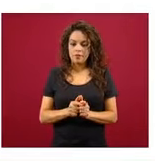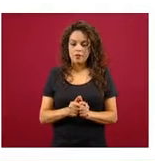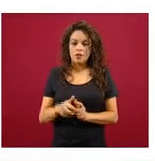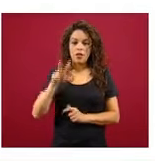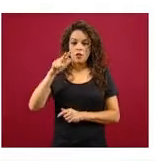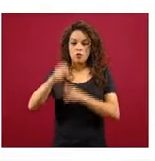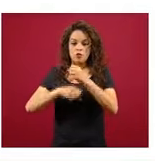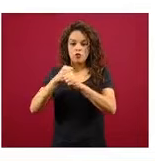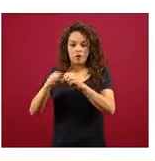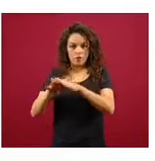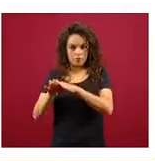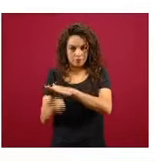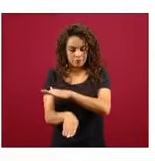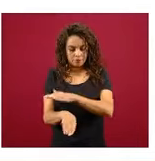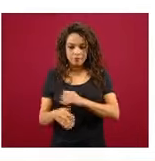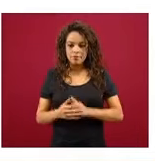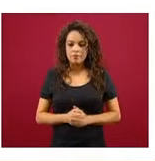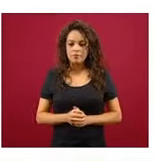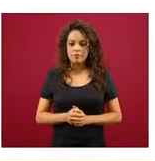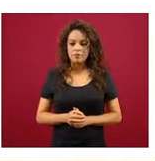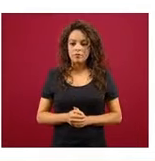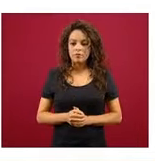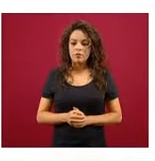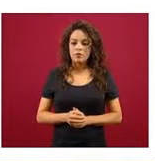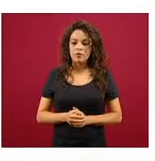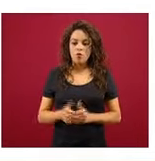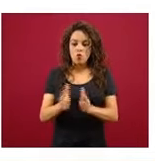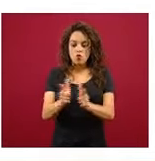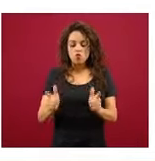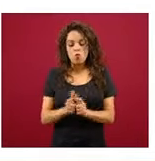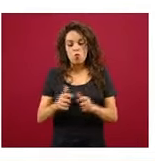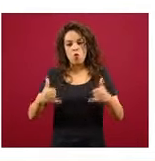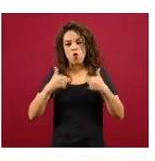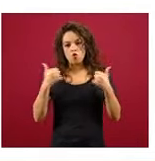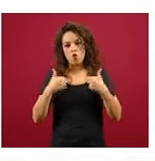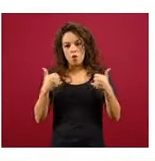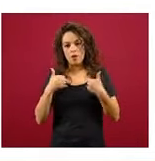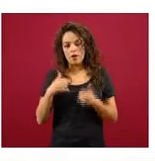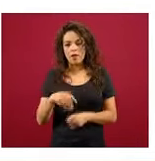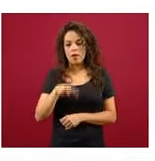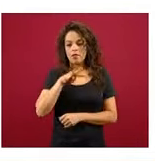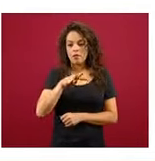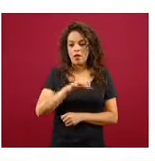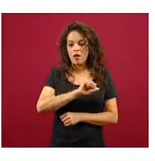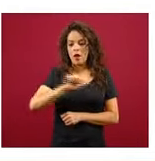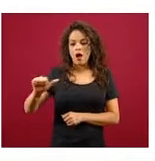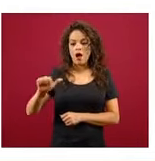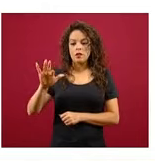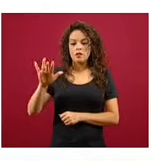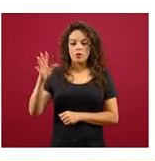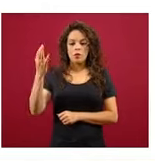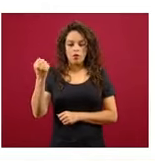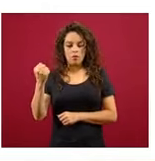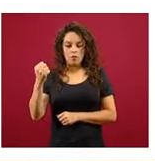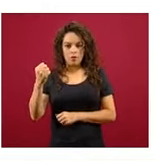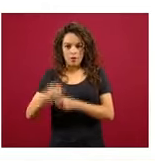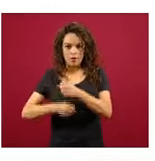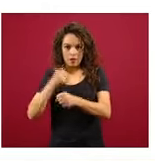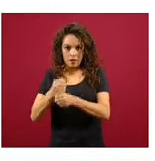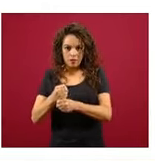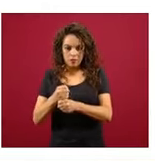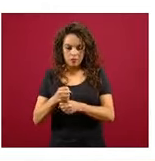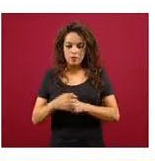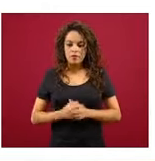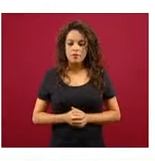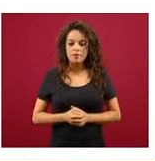años, los grupos de jóvenes y adultos jóvenes en edad activa, que están entre los 19 y los 59